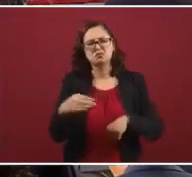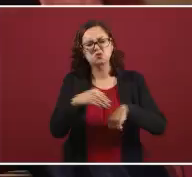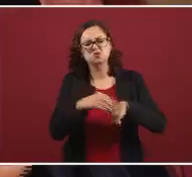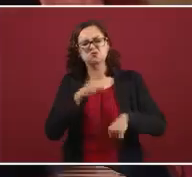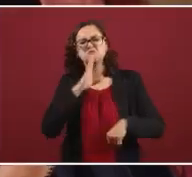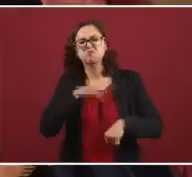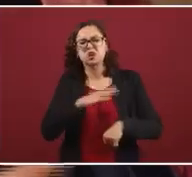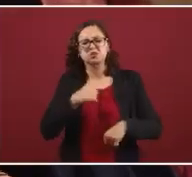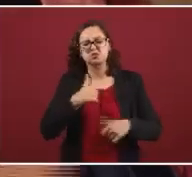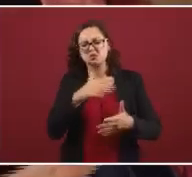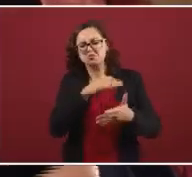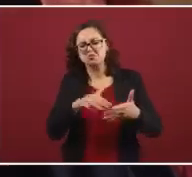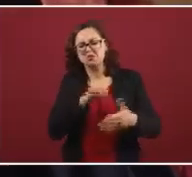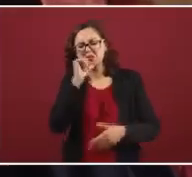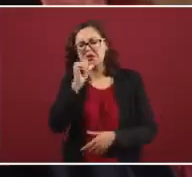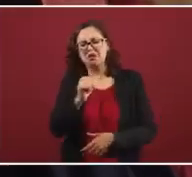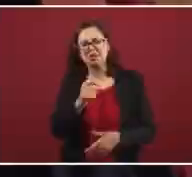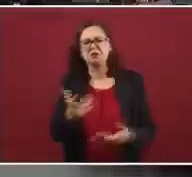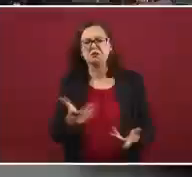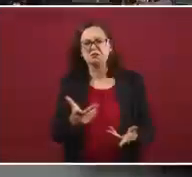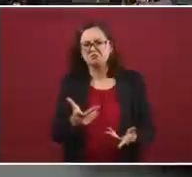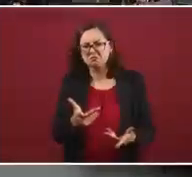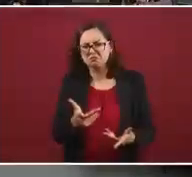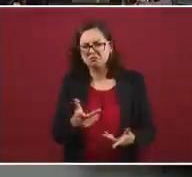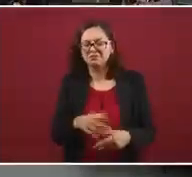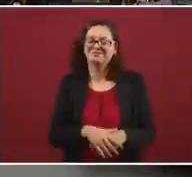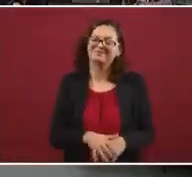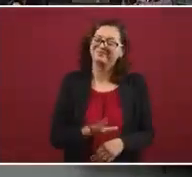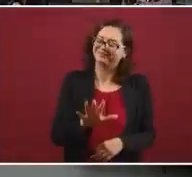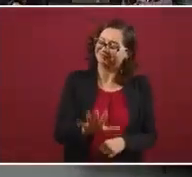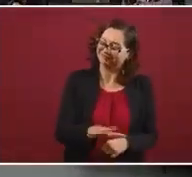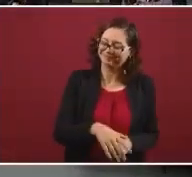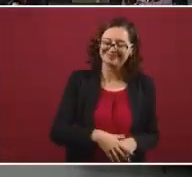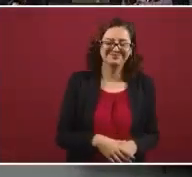eso no lo leo. No, porque se confunde. Mire,